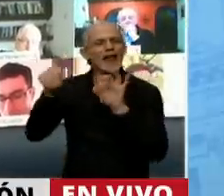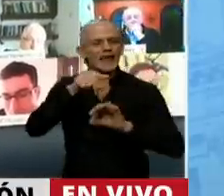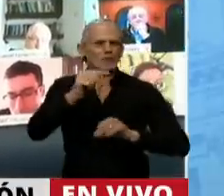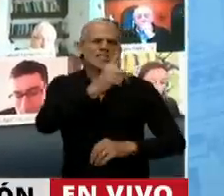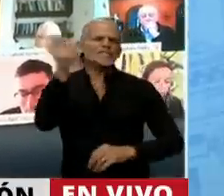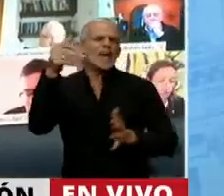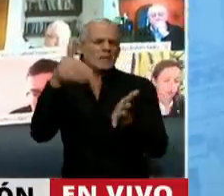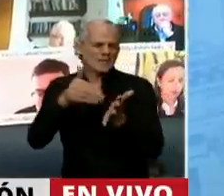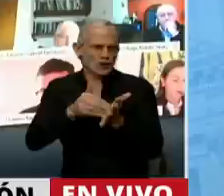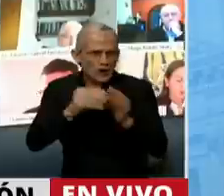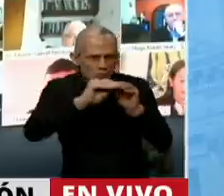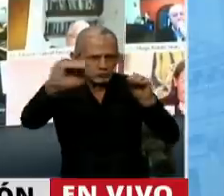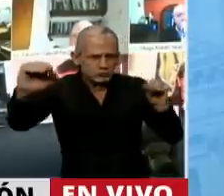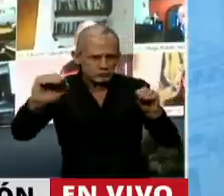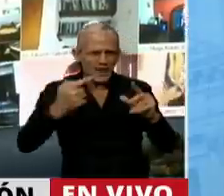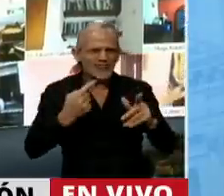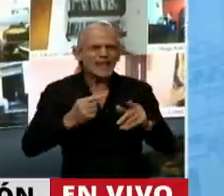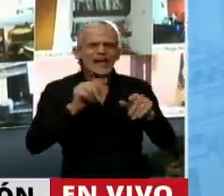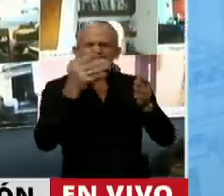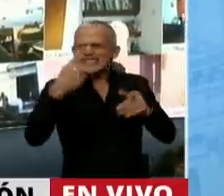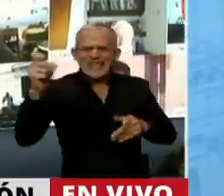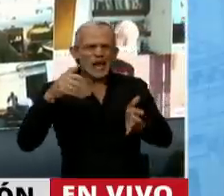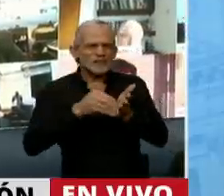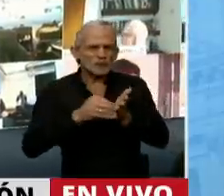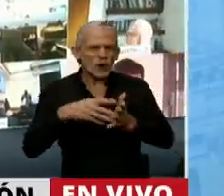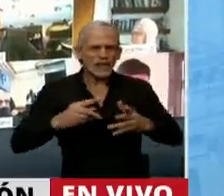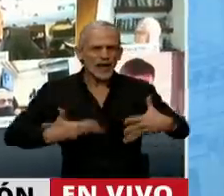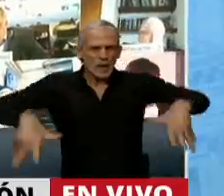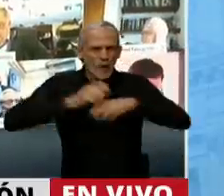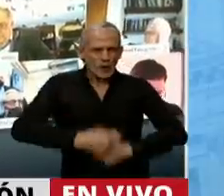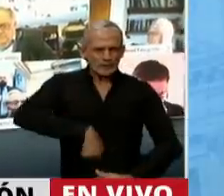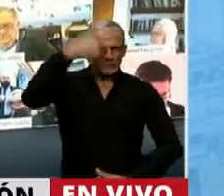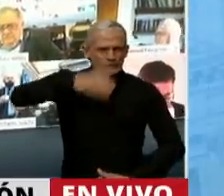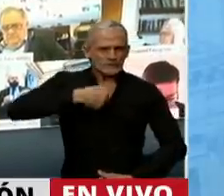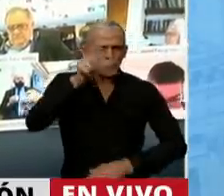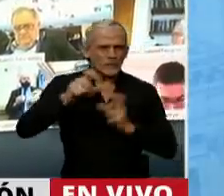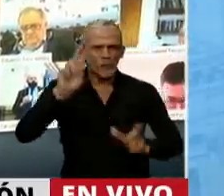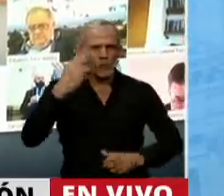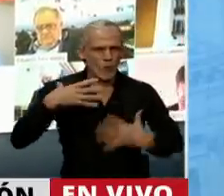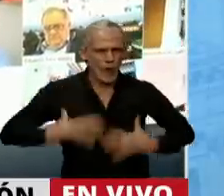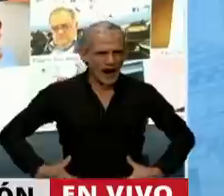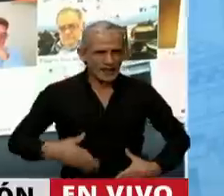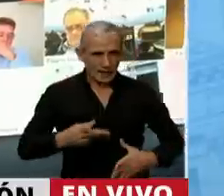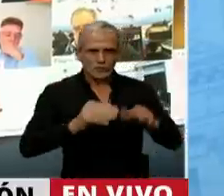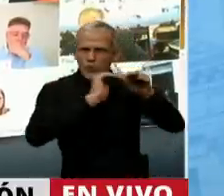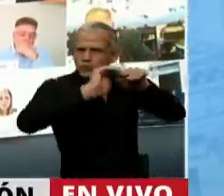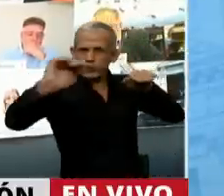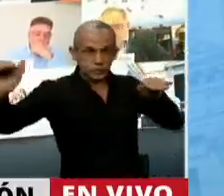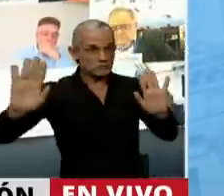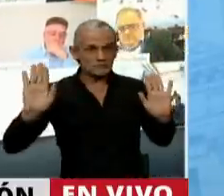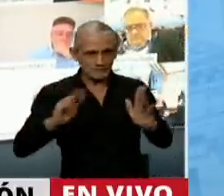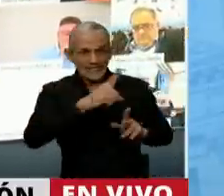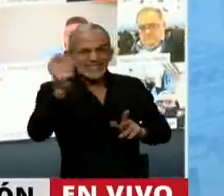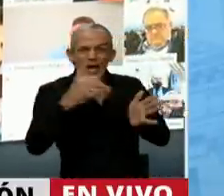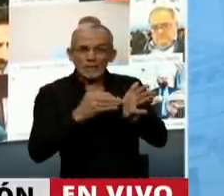100 millones de bolsas mortuorias. Y lo que nosotros queremos aclarar es que justamente eso es una góndola virtual.